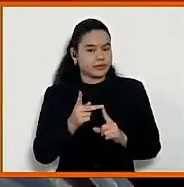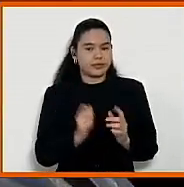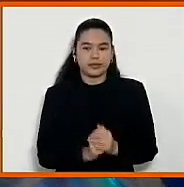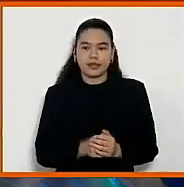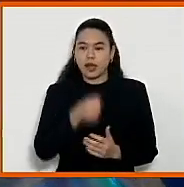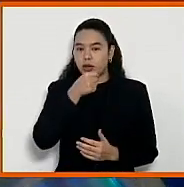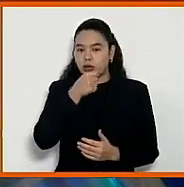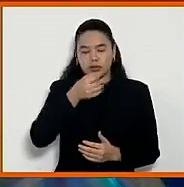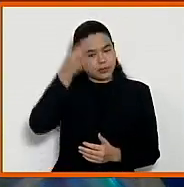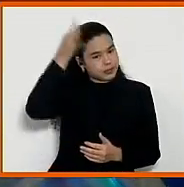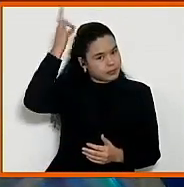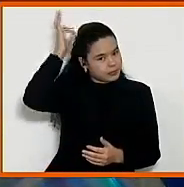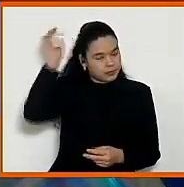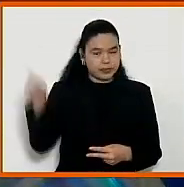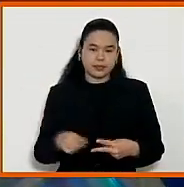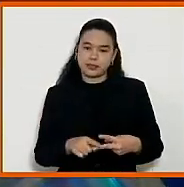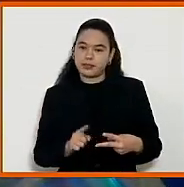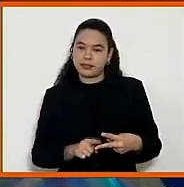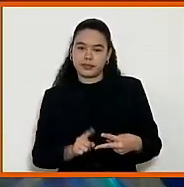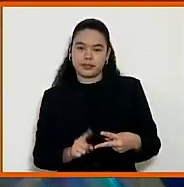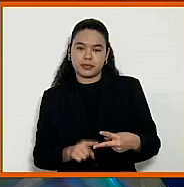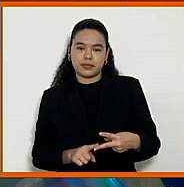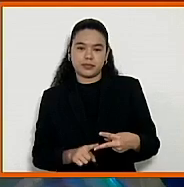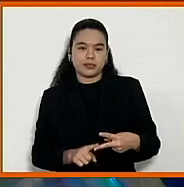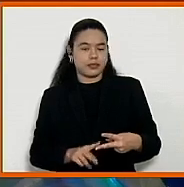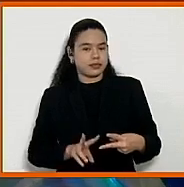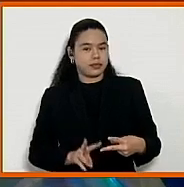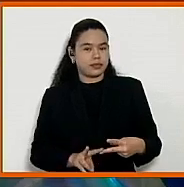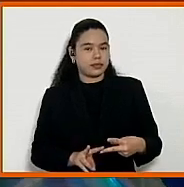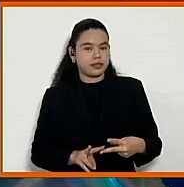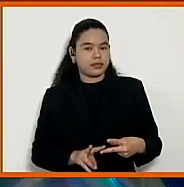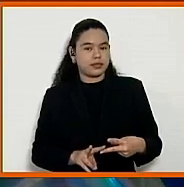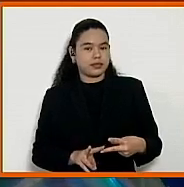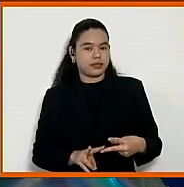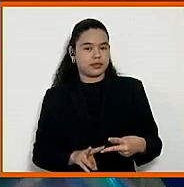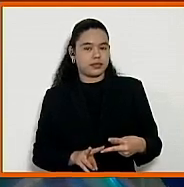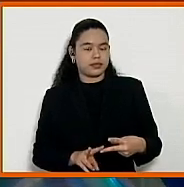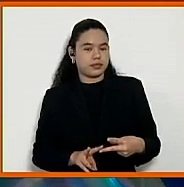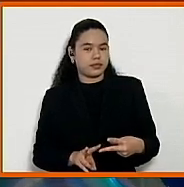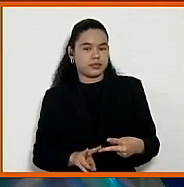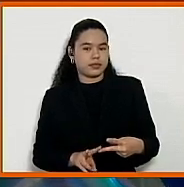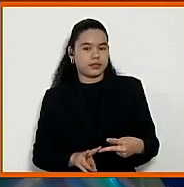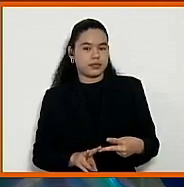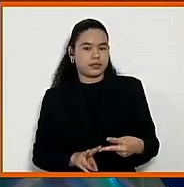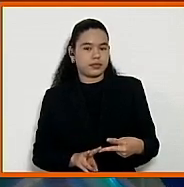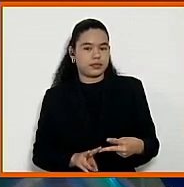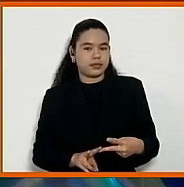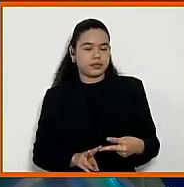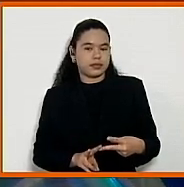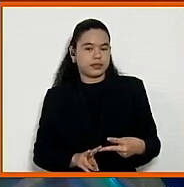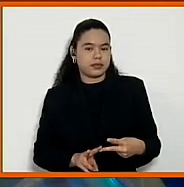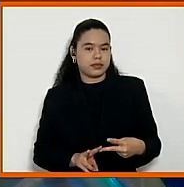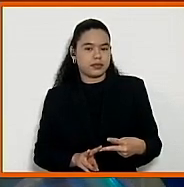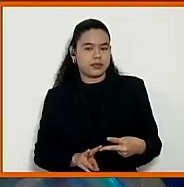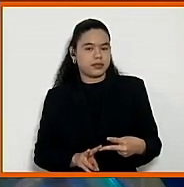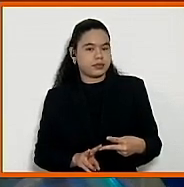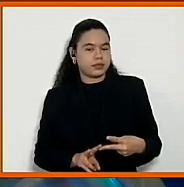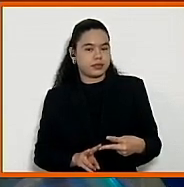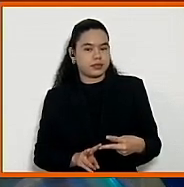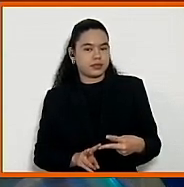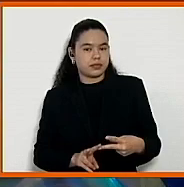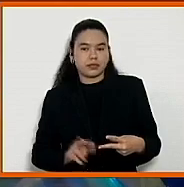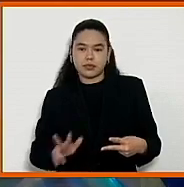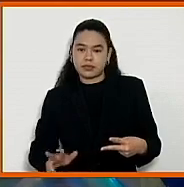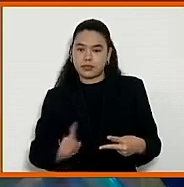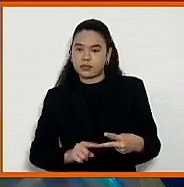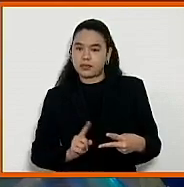chata. Segundo número ganador, su primer dígito. El 2, segundo dígito. Este es. El